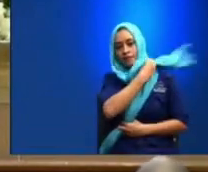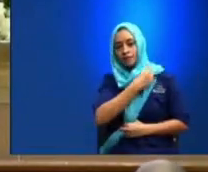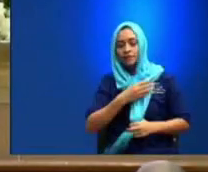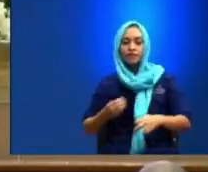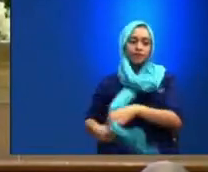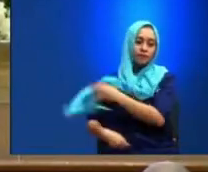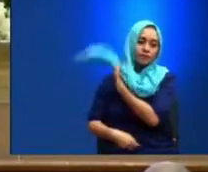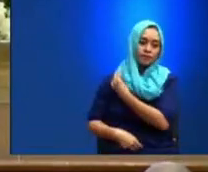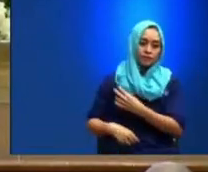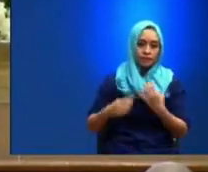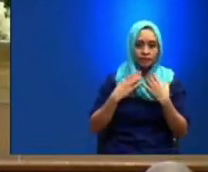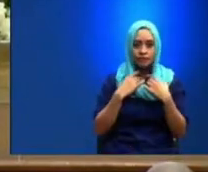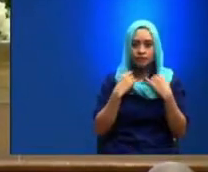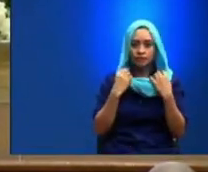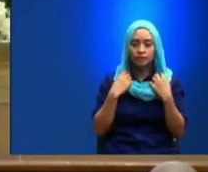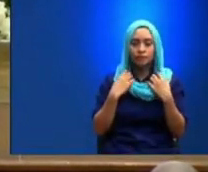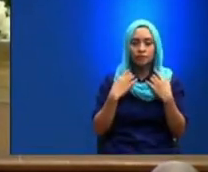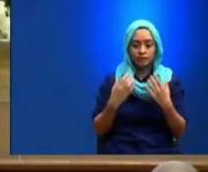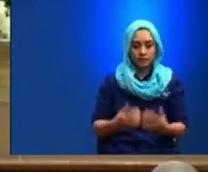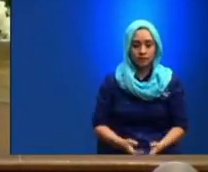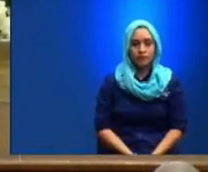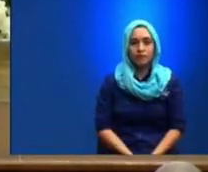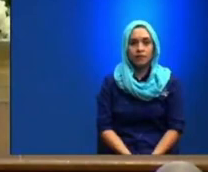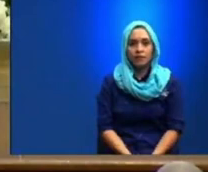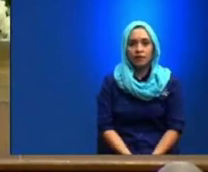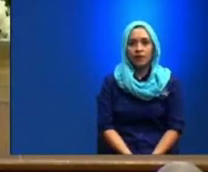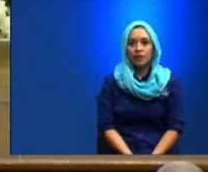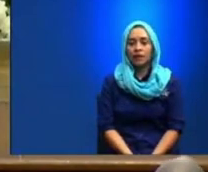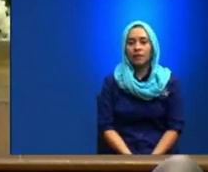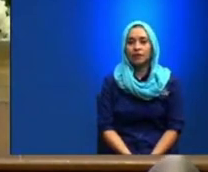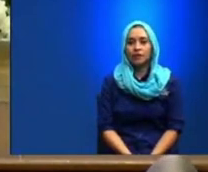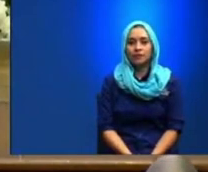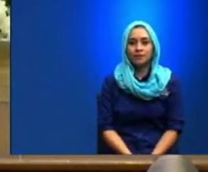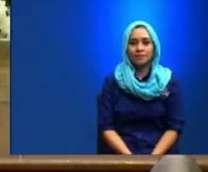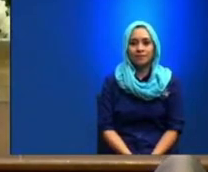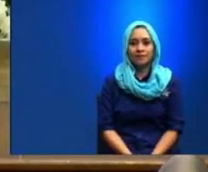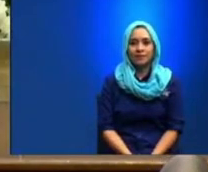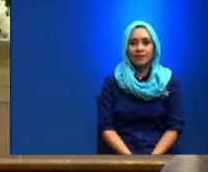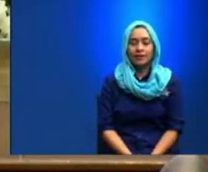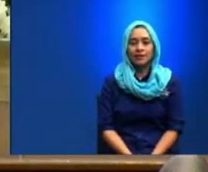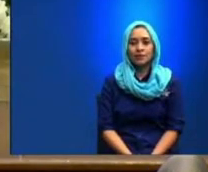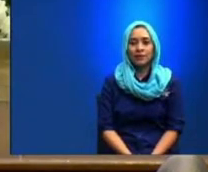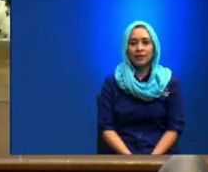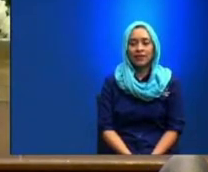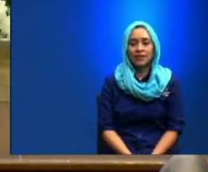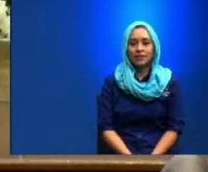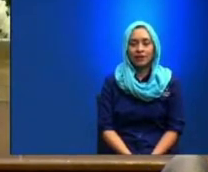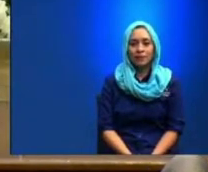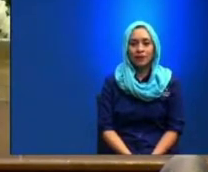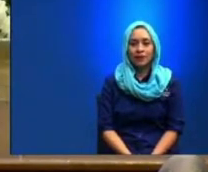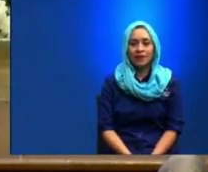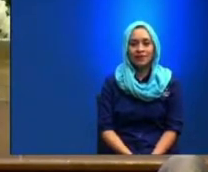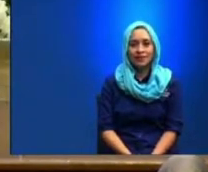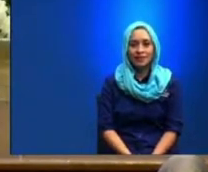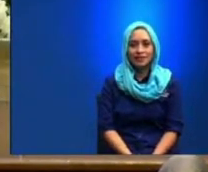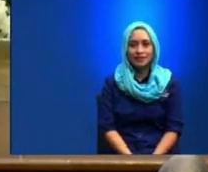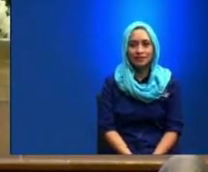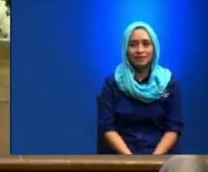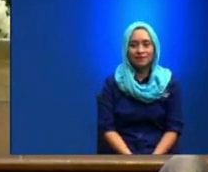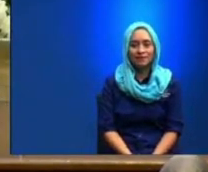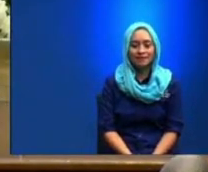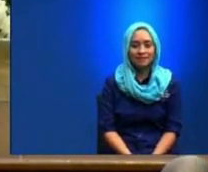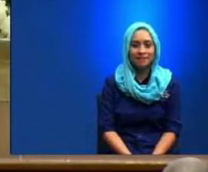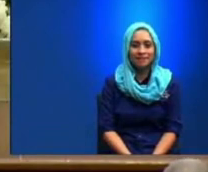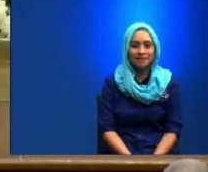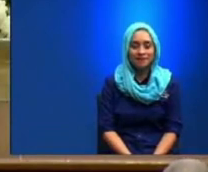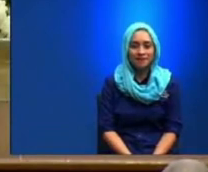platicando bueno durante todo el tiempo que el señor me tiene en esta iglesia prácticamente solo que lo